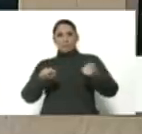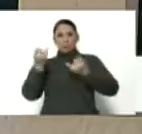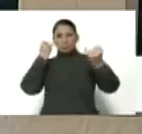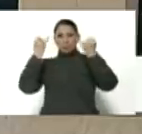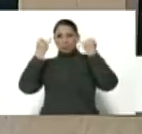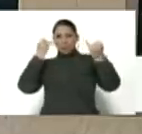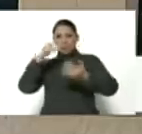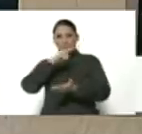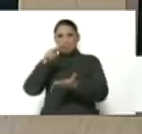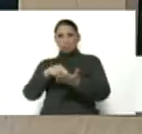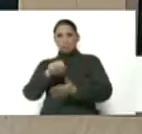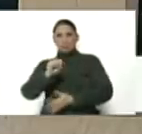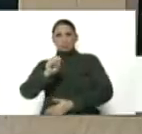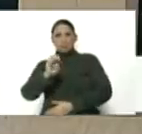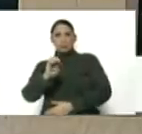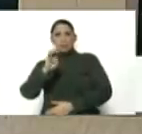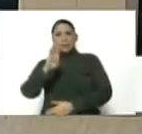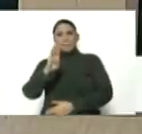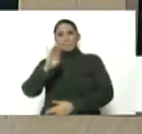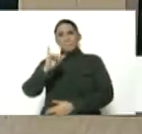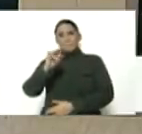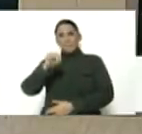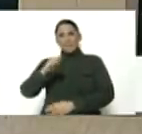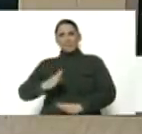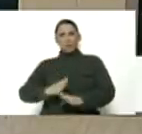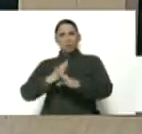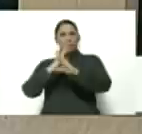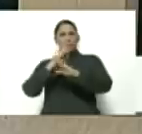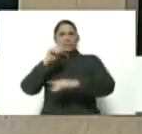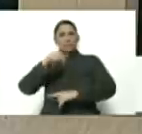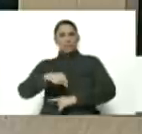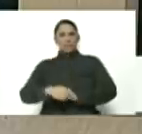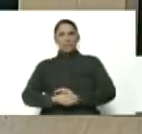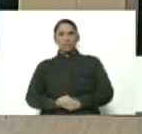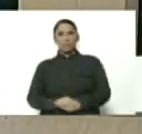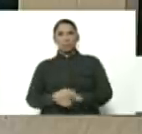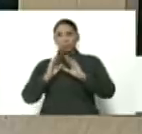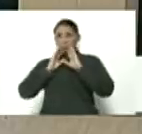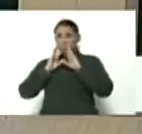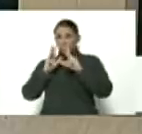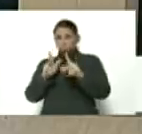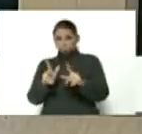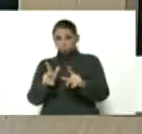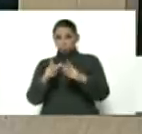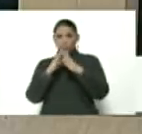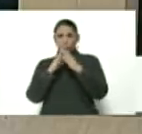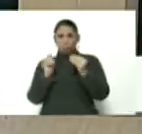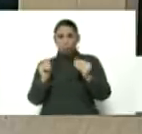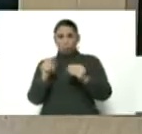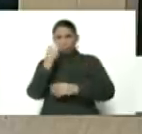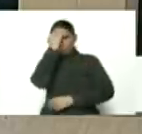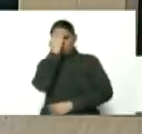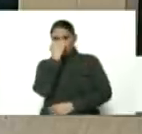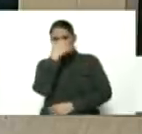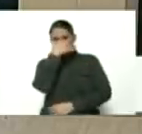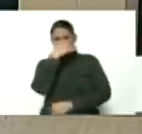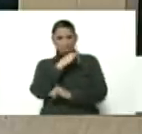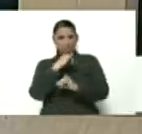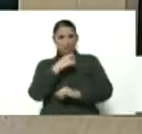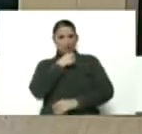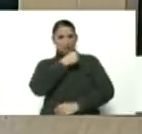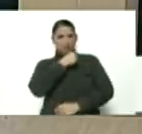SEBIN, proceder a neutralizar, así lo han mencionado todos los terroristas que han sido